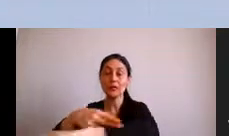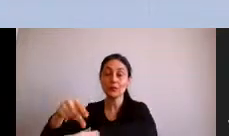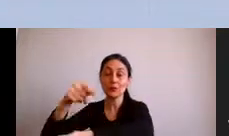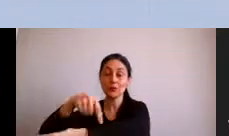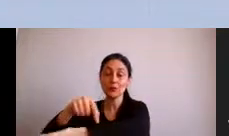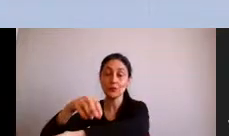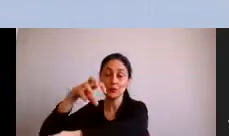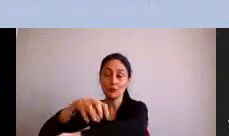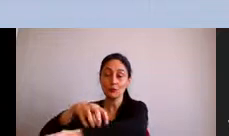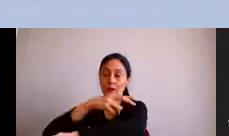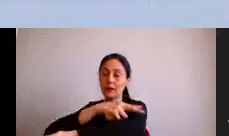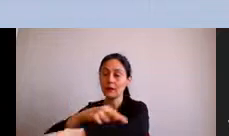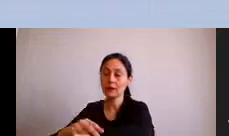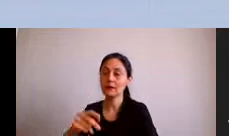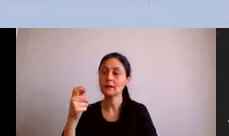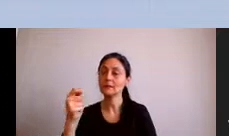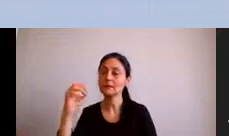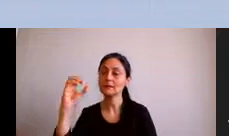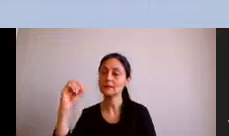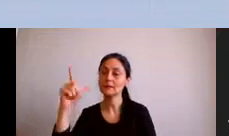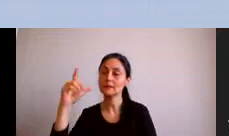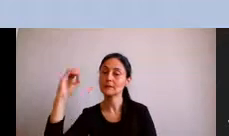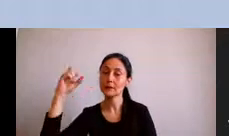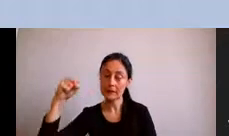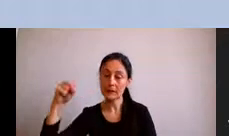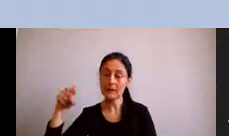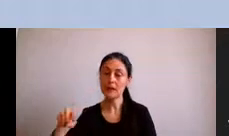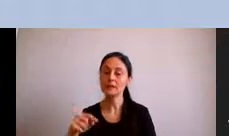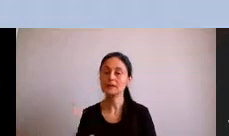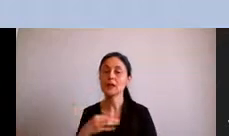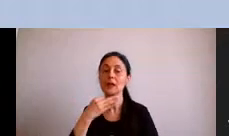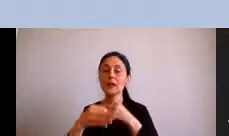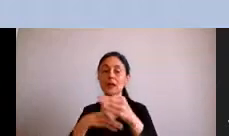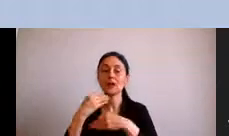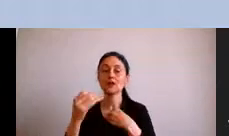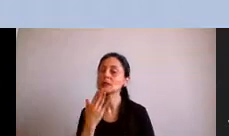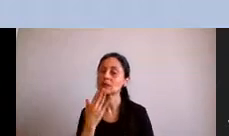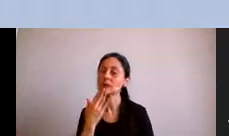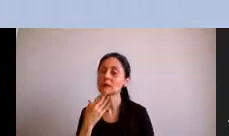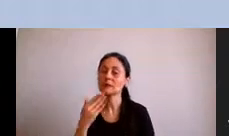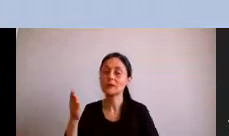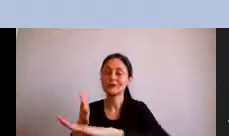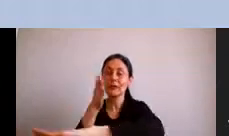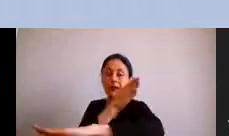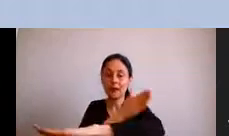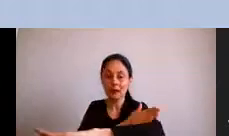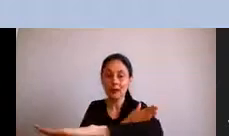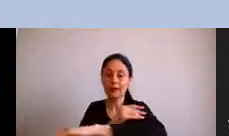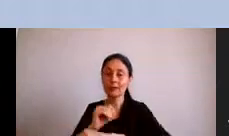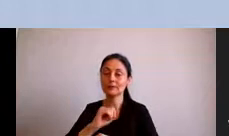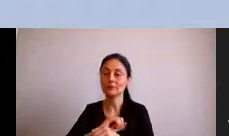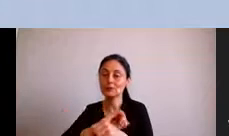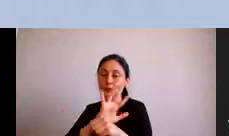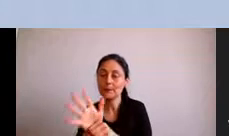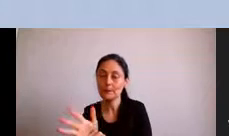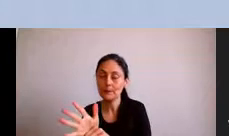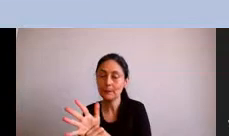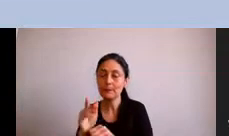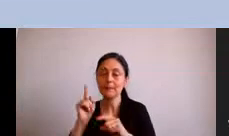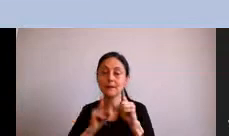Bueno, comentarles también que hasta antes de la pandemia las prestaciones de salud asociadas a